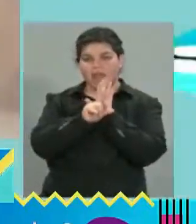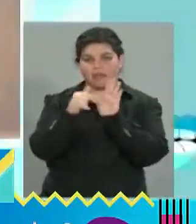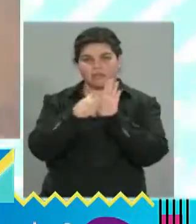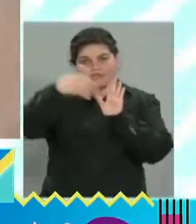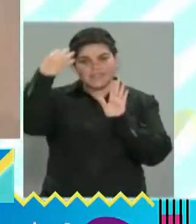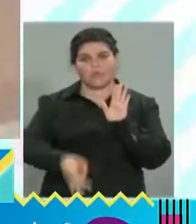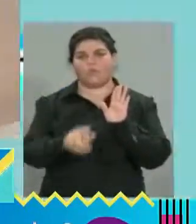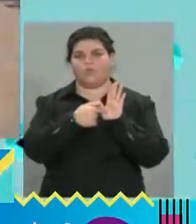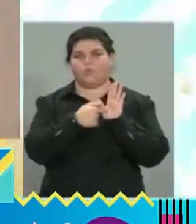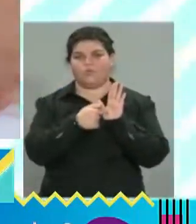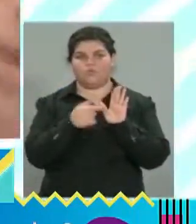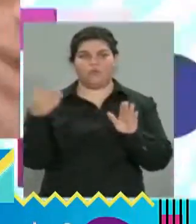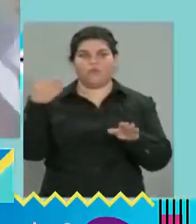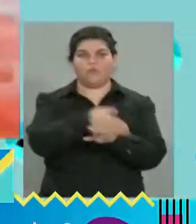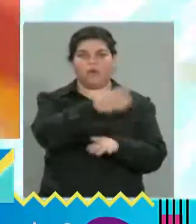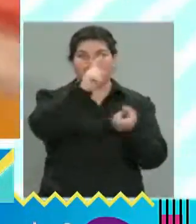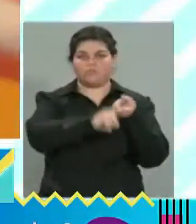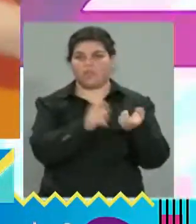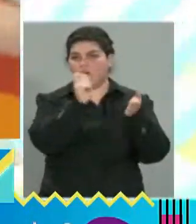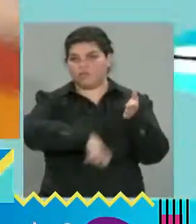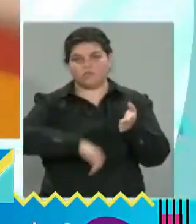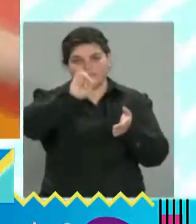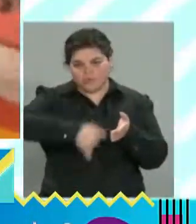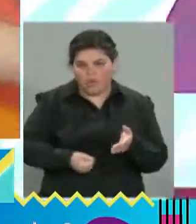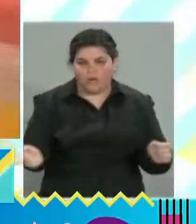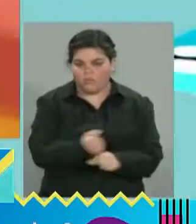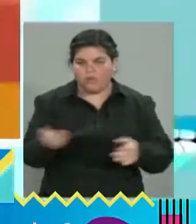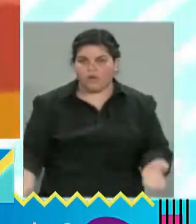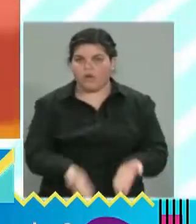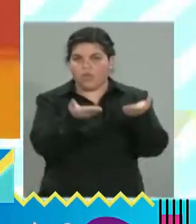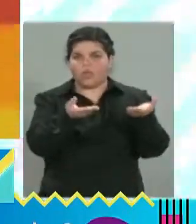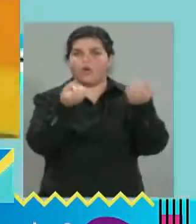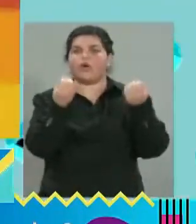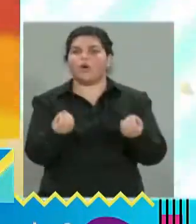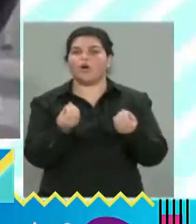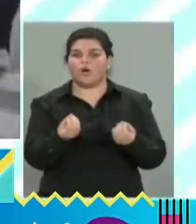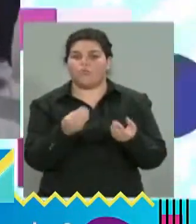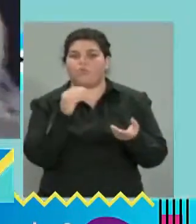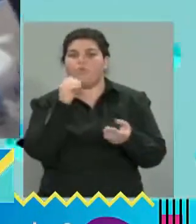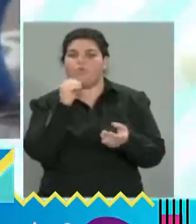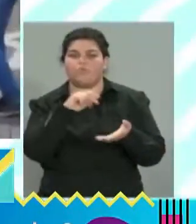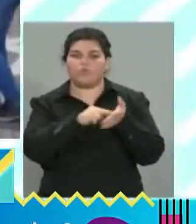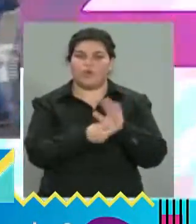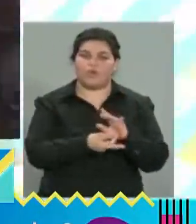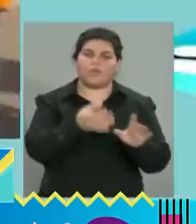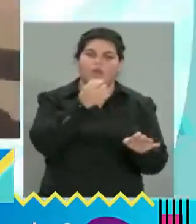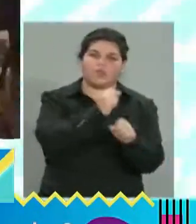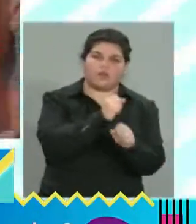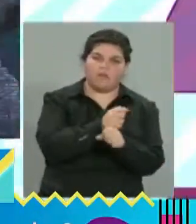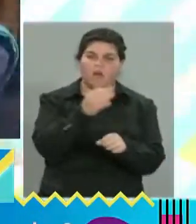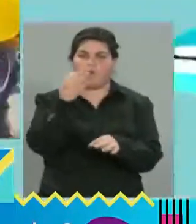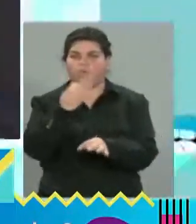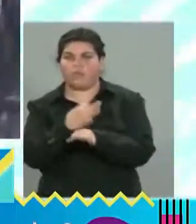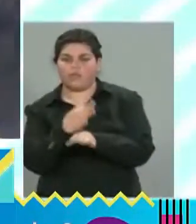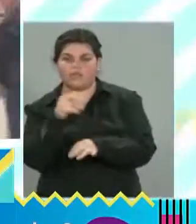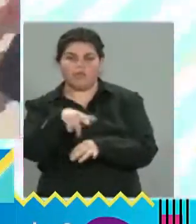garantizar. Sí, si vas al registro civil, casar, te van a casar. Sí, tal vez el problema viene tal vez por otro lado, en ámbitos laborales, educativos. Es más profundo, más difícil